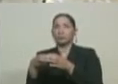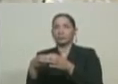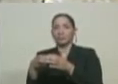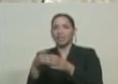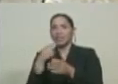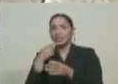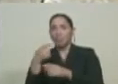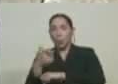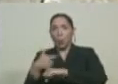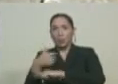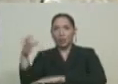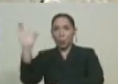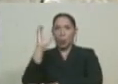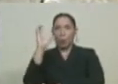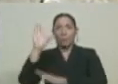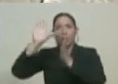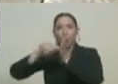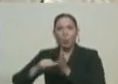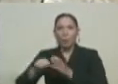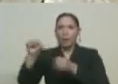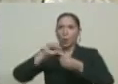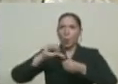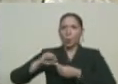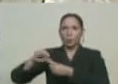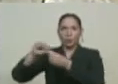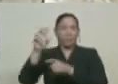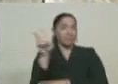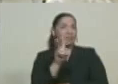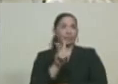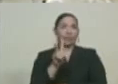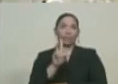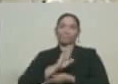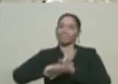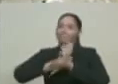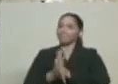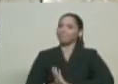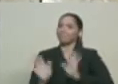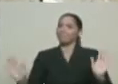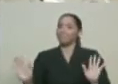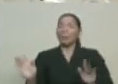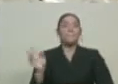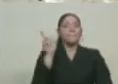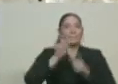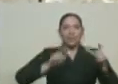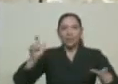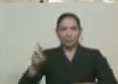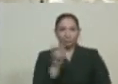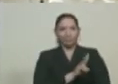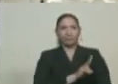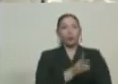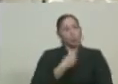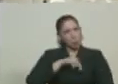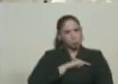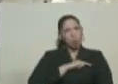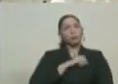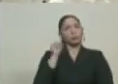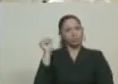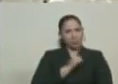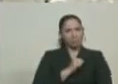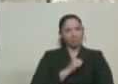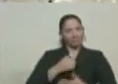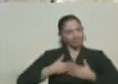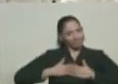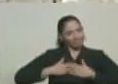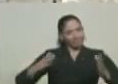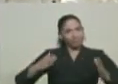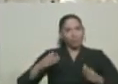bueno, se robaba el combustible de Venezuela. Así que para los venezolanos, seguiremos nosotros teniendo el privilegio de